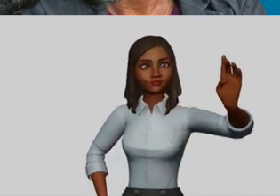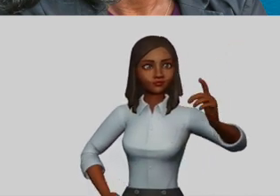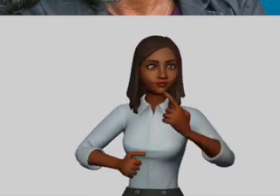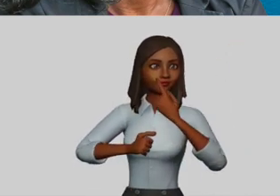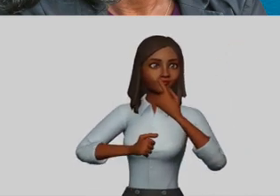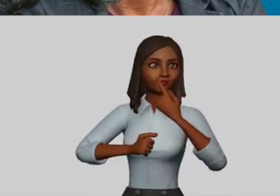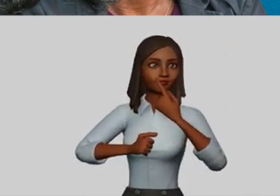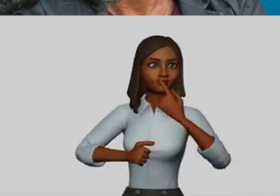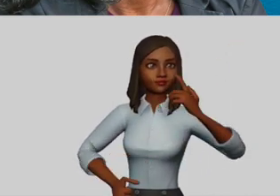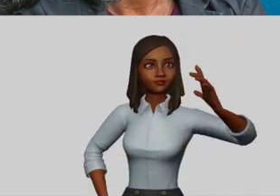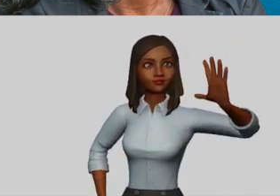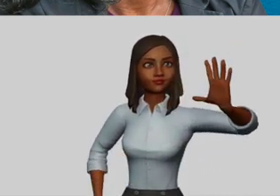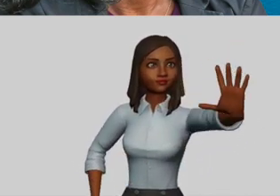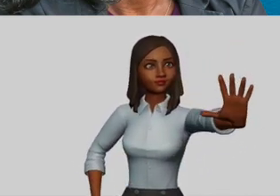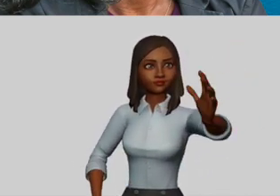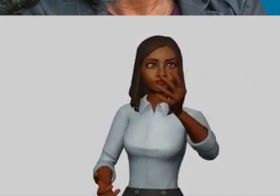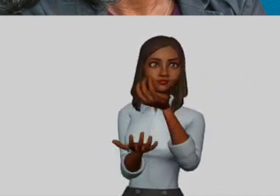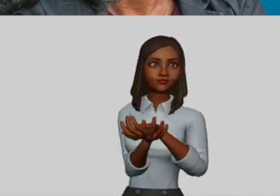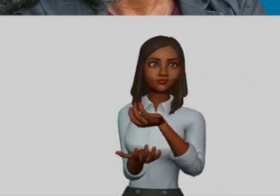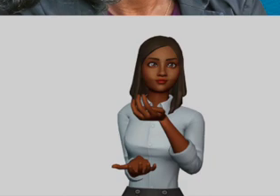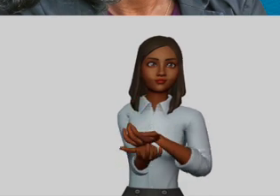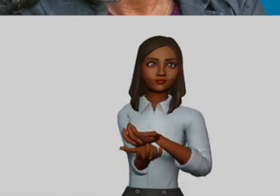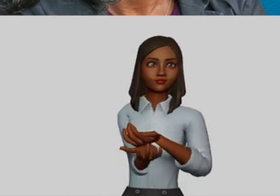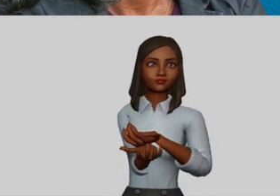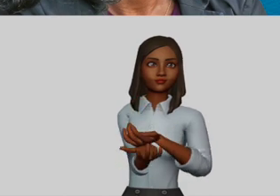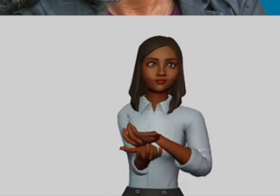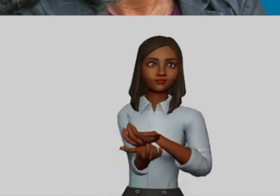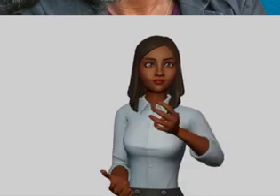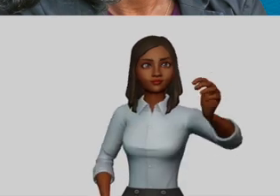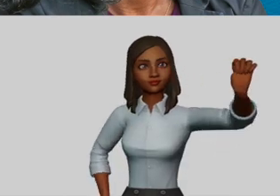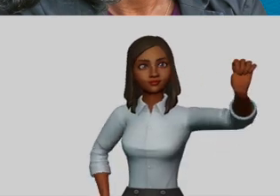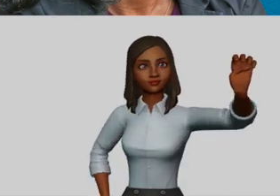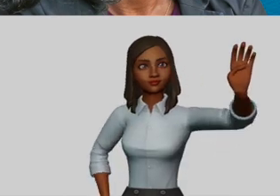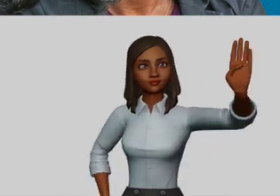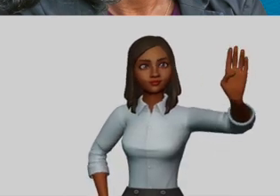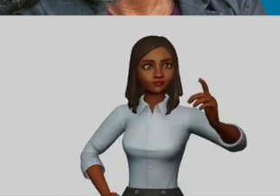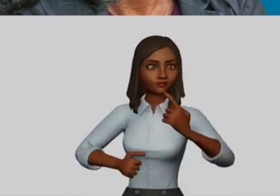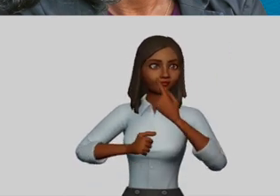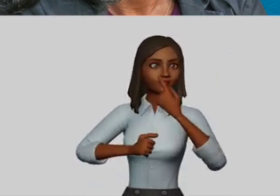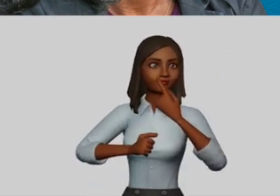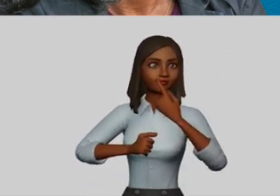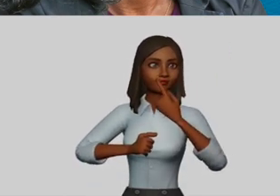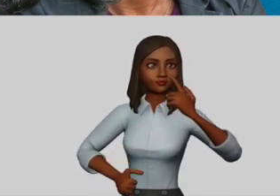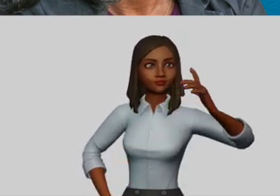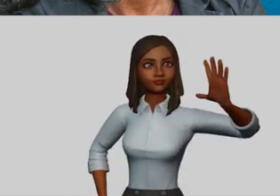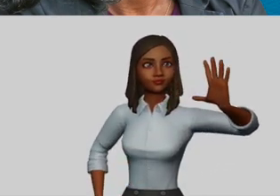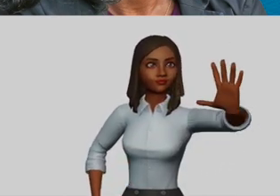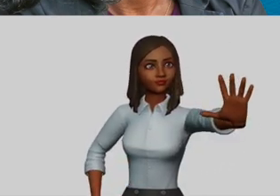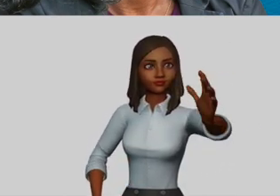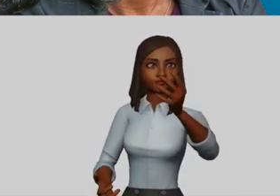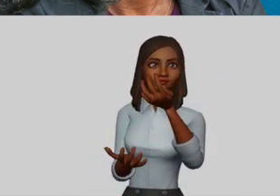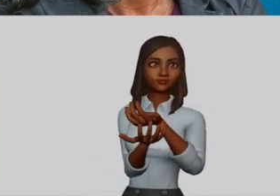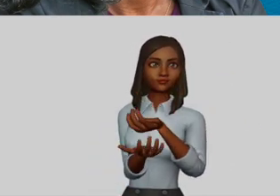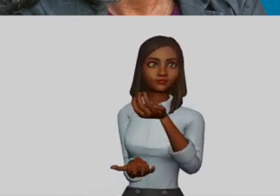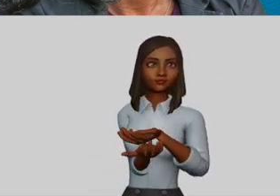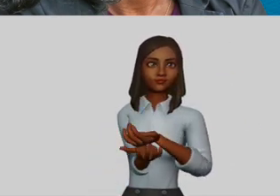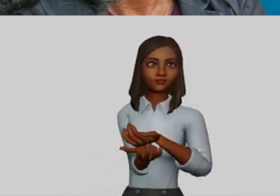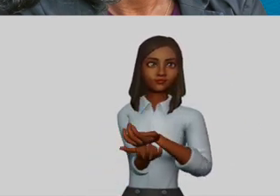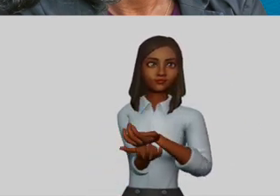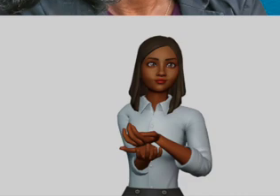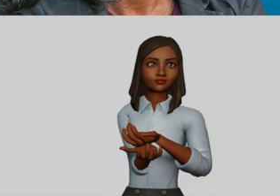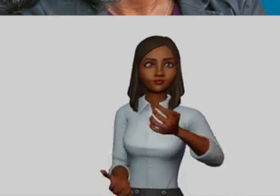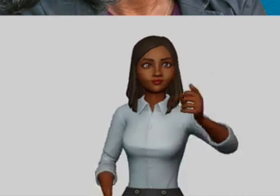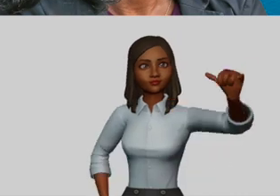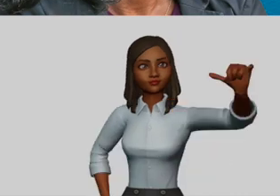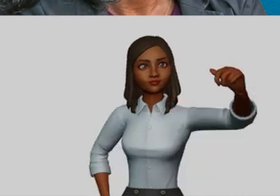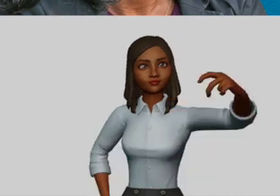di cuenta que ese era el futuro, ¿verdad? Entonces, ahora no hay ninguna institución que haga decisiones grandes sin tener a